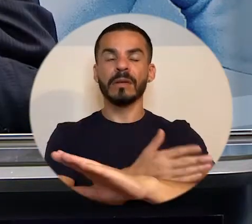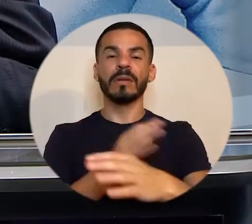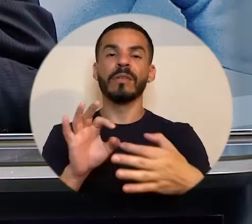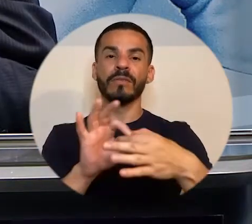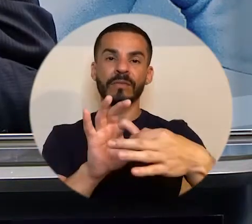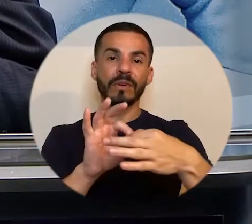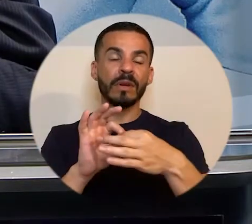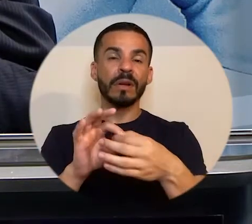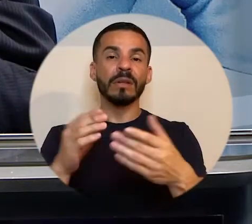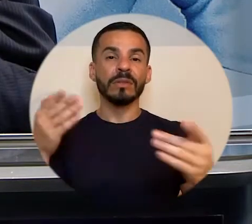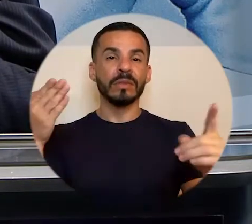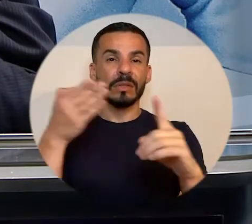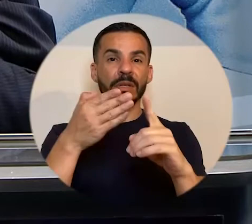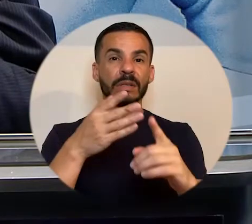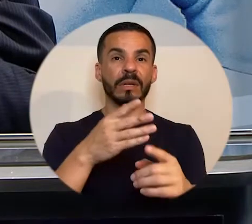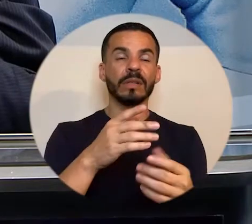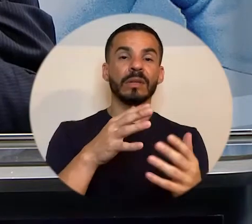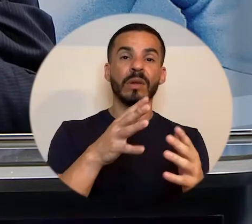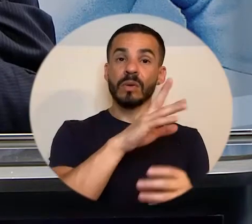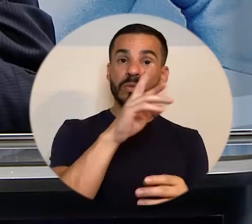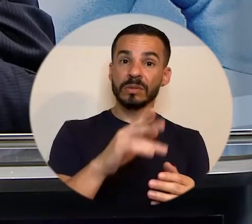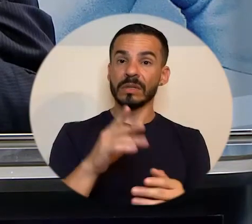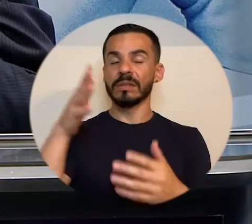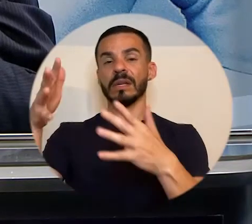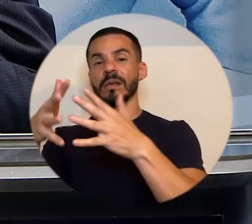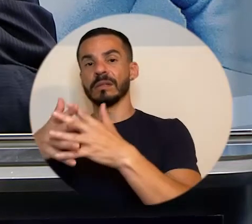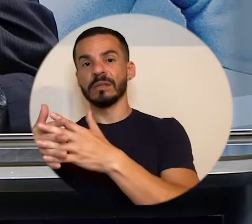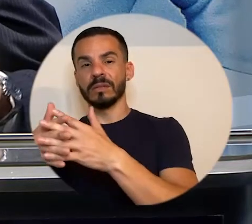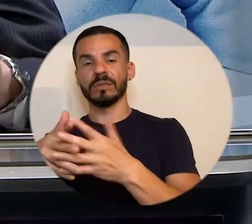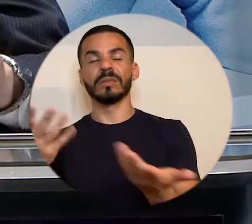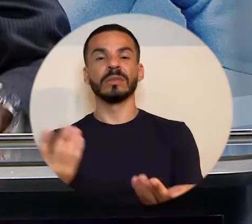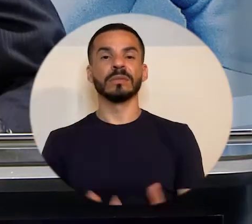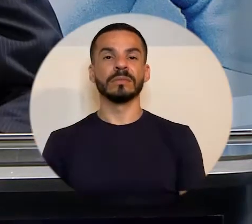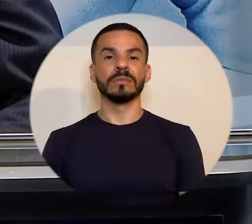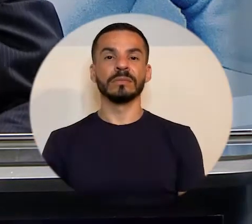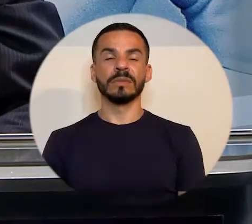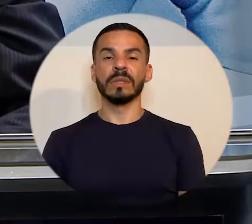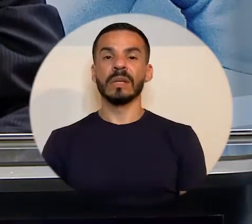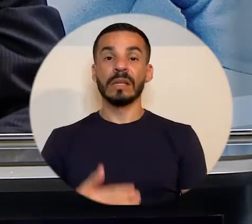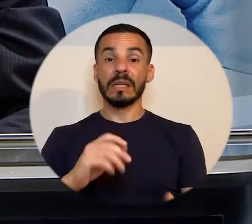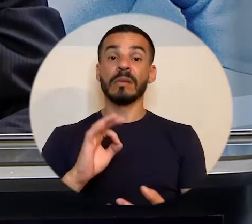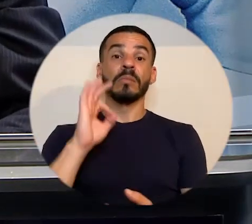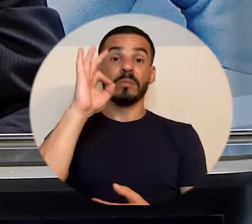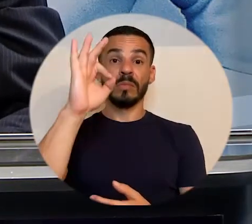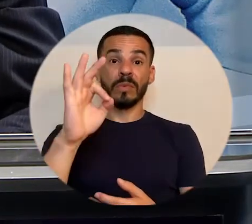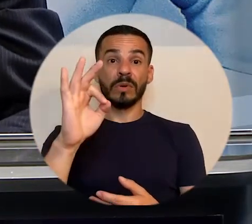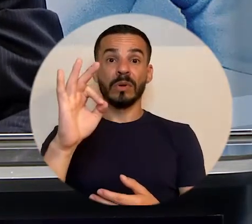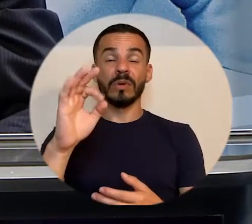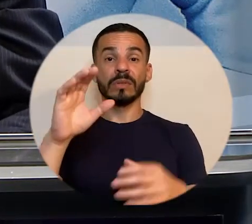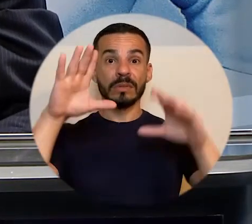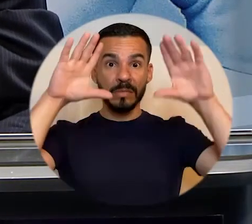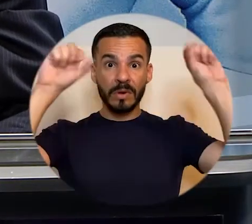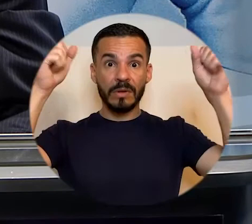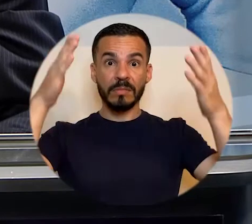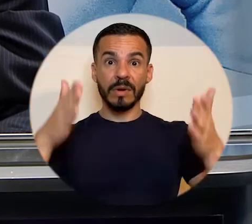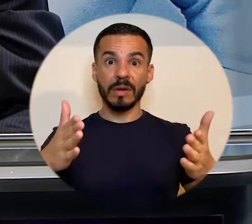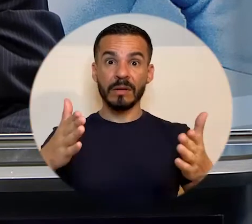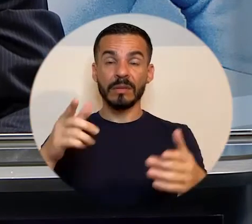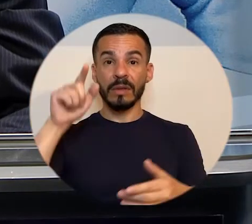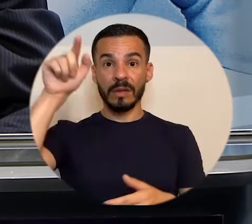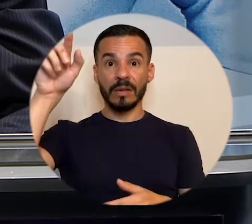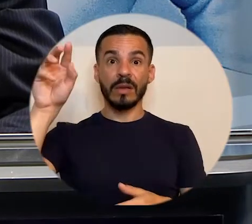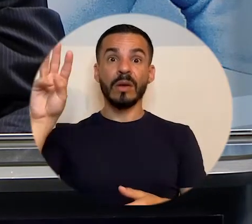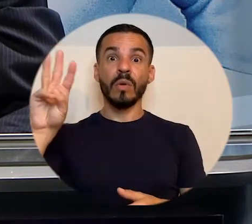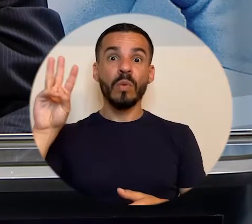la relación directa Costa Rica-Estados Unidos. Es decir, quien sea el siguiente embajador